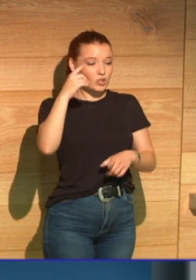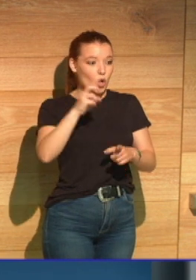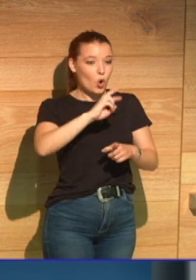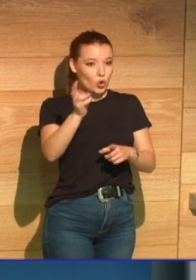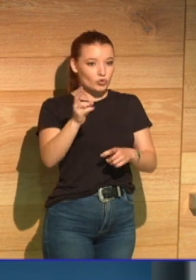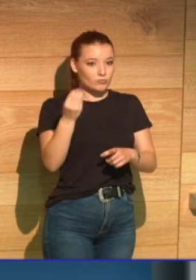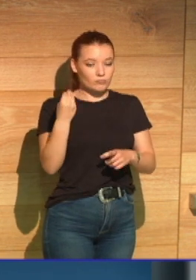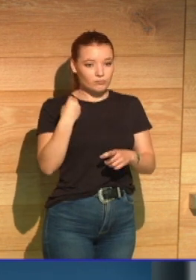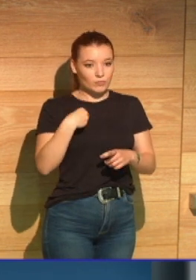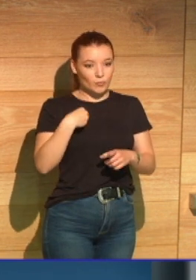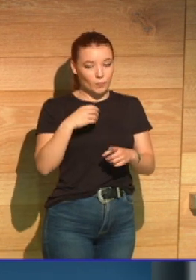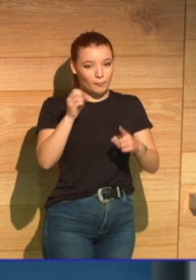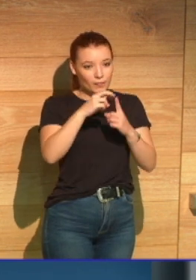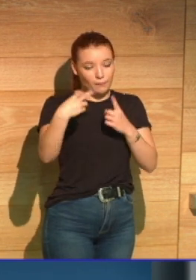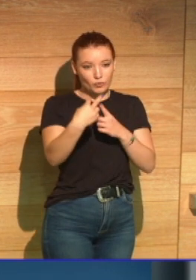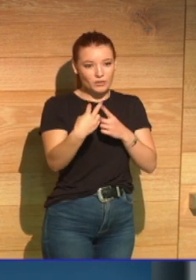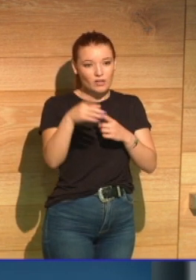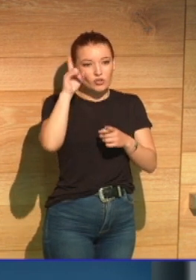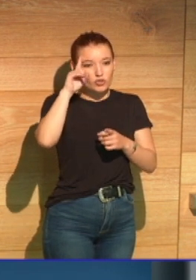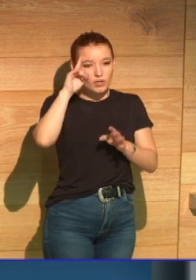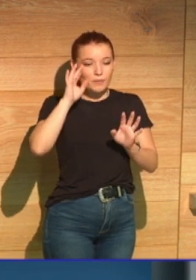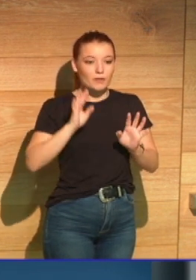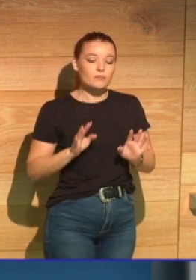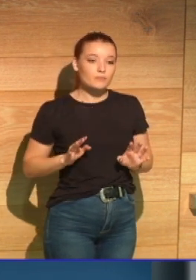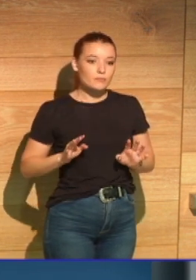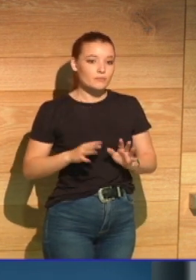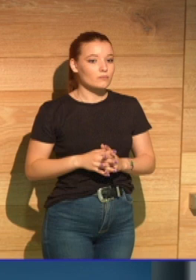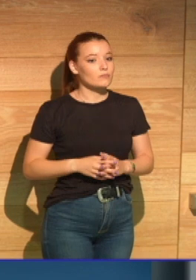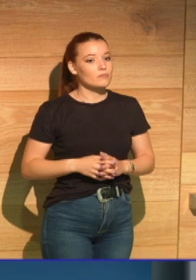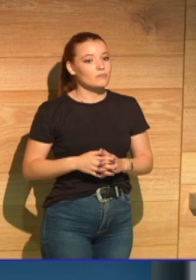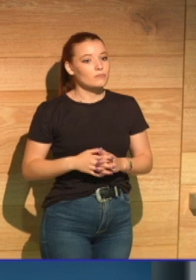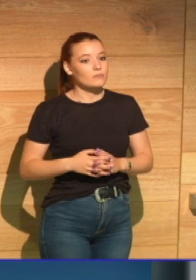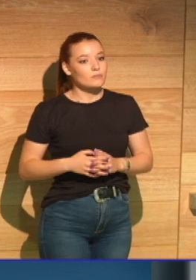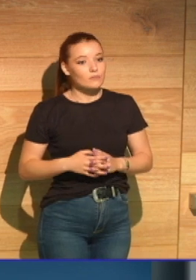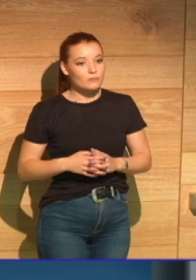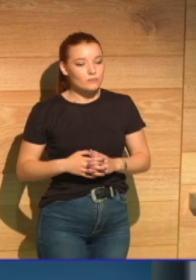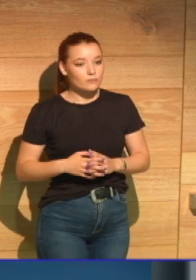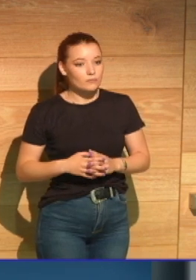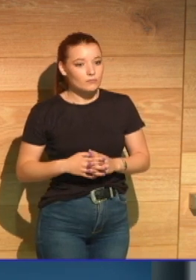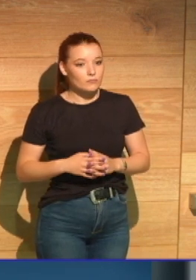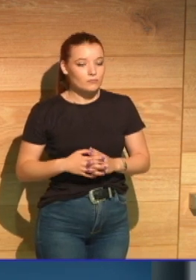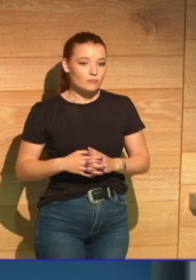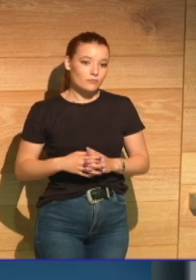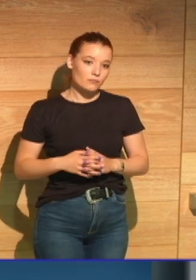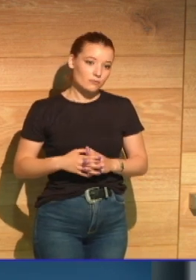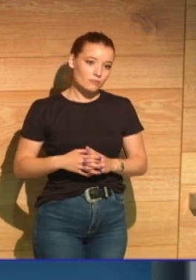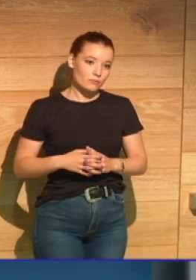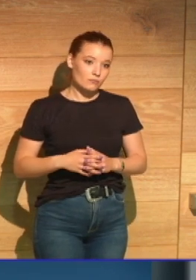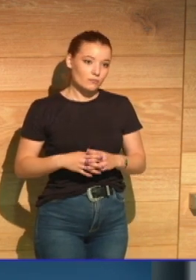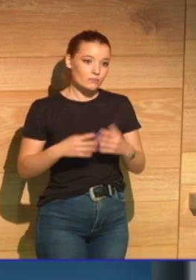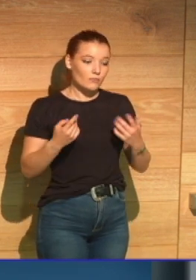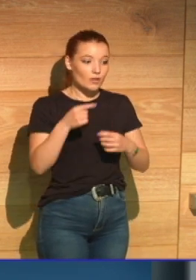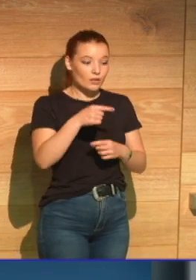momentos, a ciertos ojos, la cultura adecuada en ese contexto. Y ahí la investigación